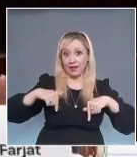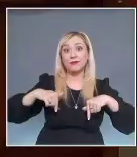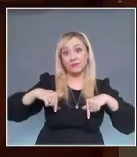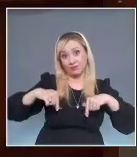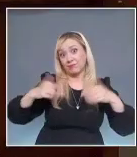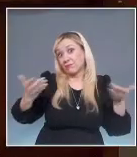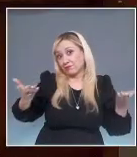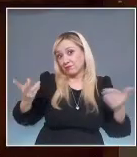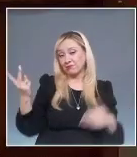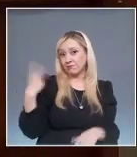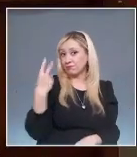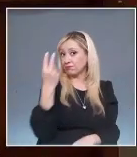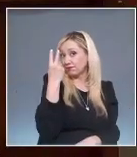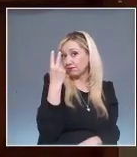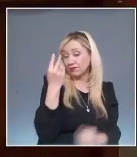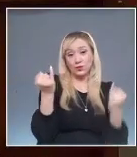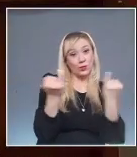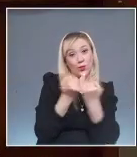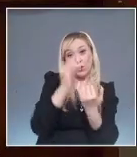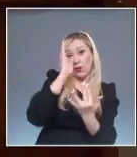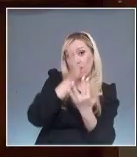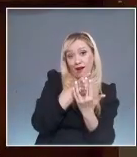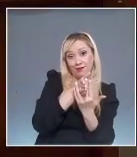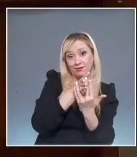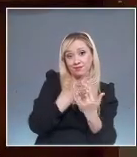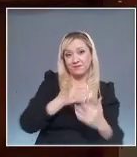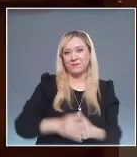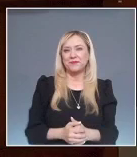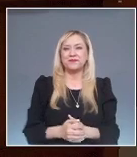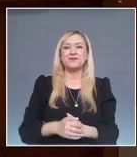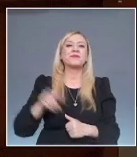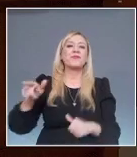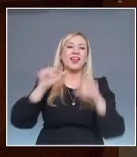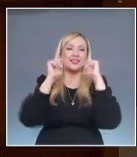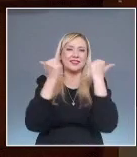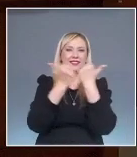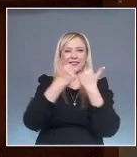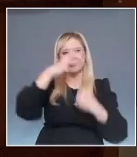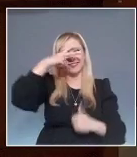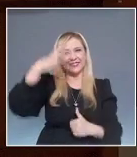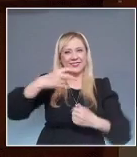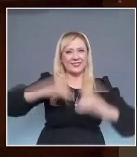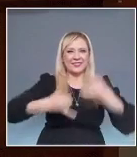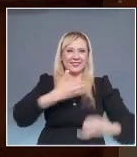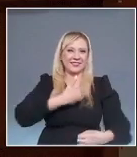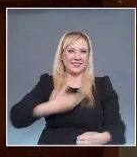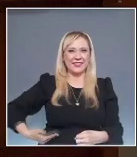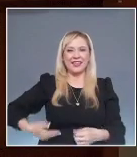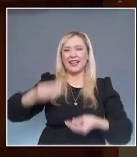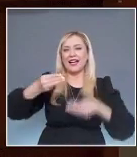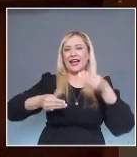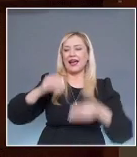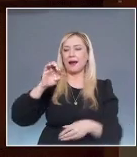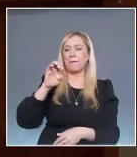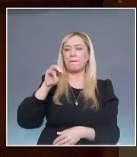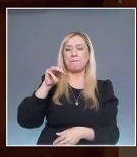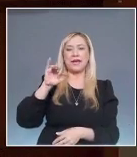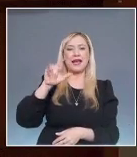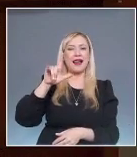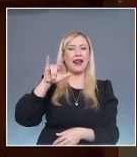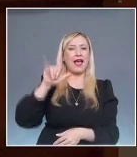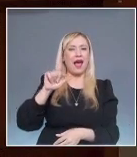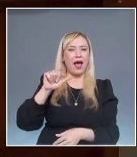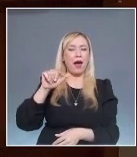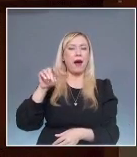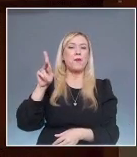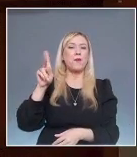toca. La presidenta de la Asociación Mexicana de Juzgadoras, la magistrada María Emilia Molina de la Puente, planteó la